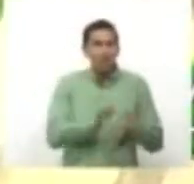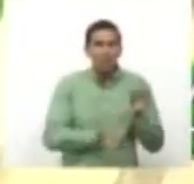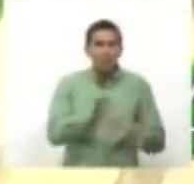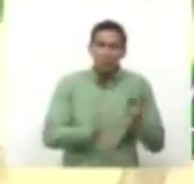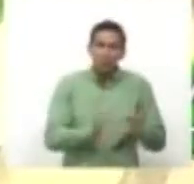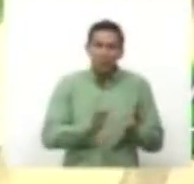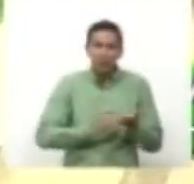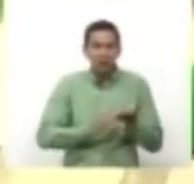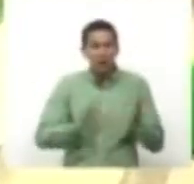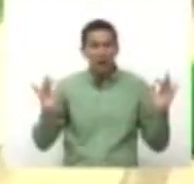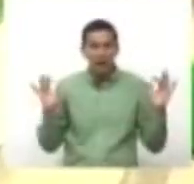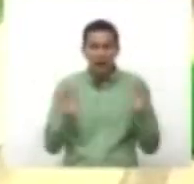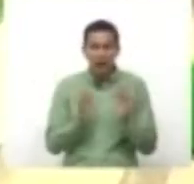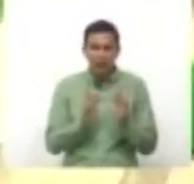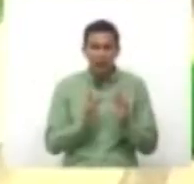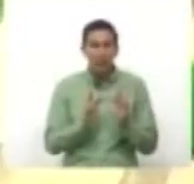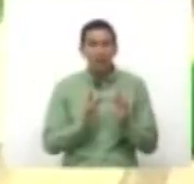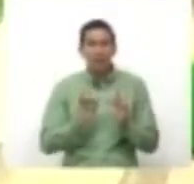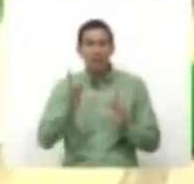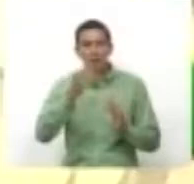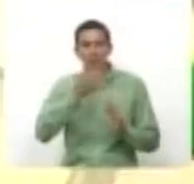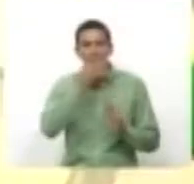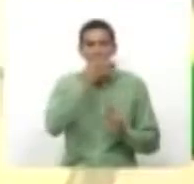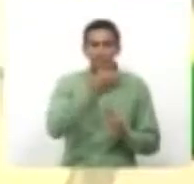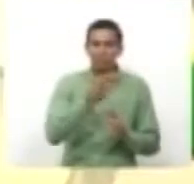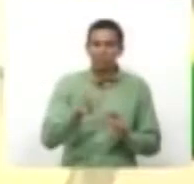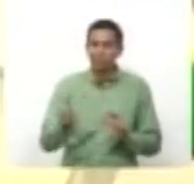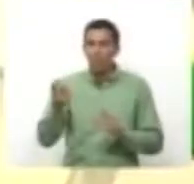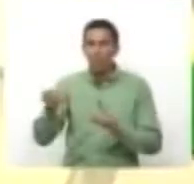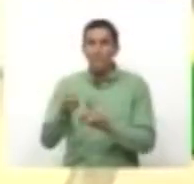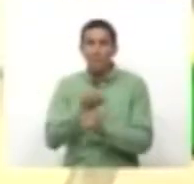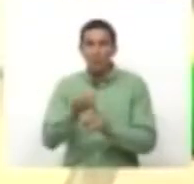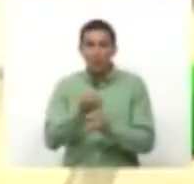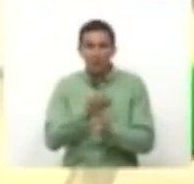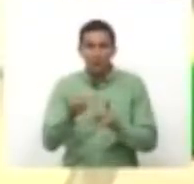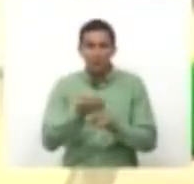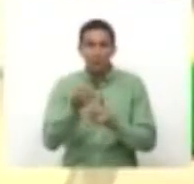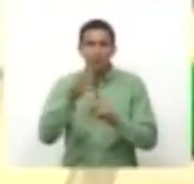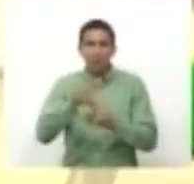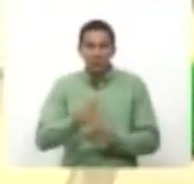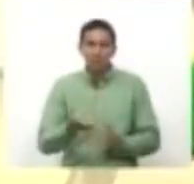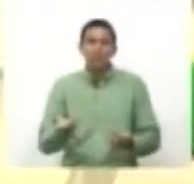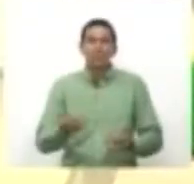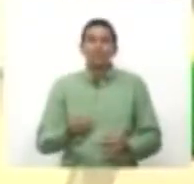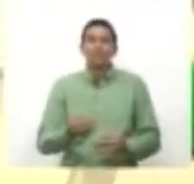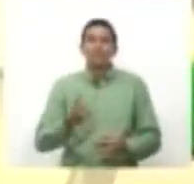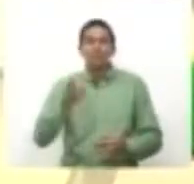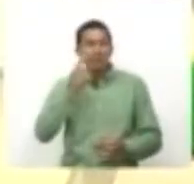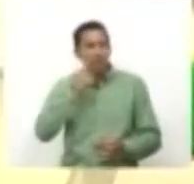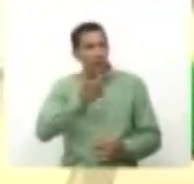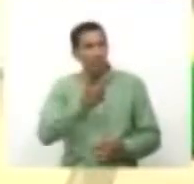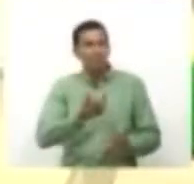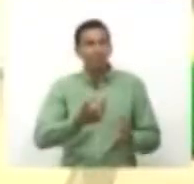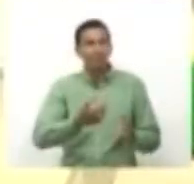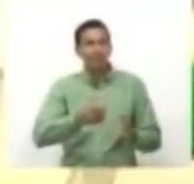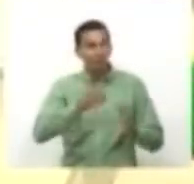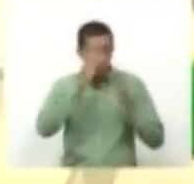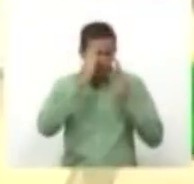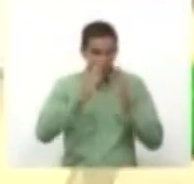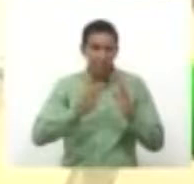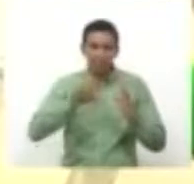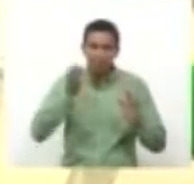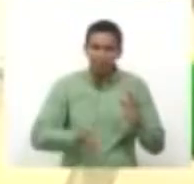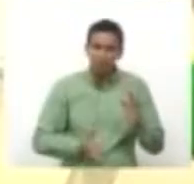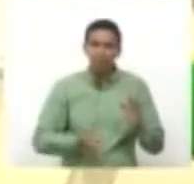esté acorde con las demandas de esas violencias. Tenemos un sistema que no tiene garantías en educación, en salud,